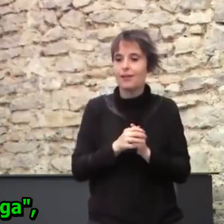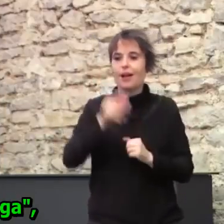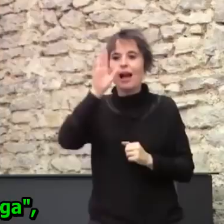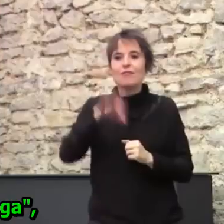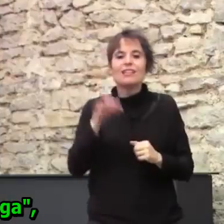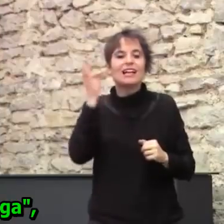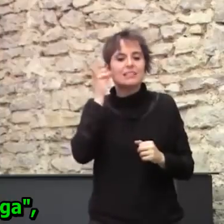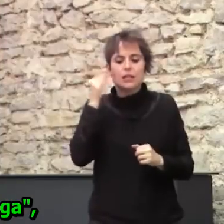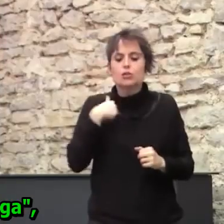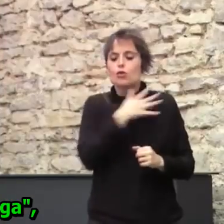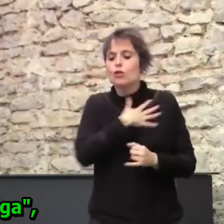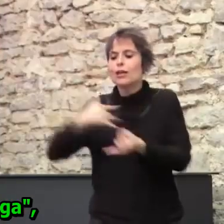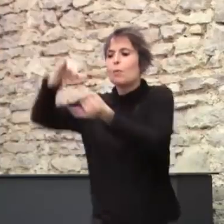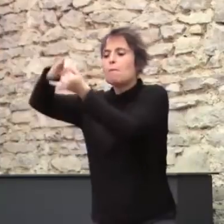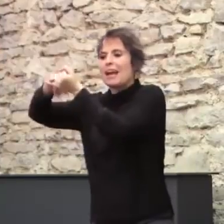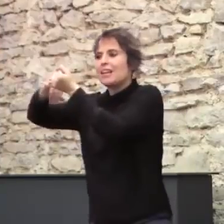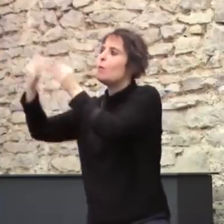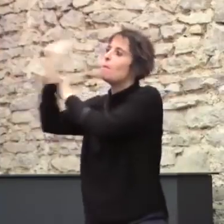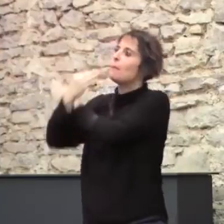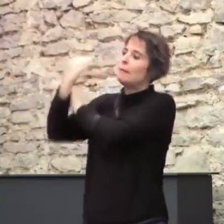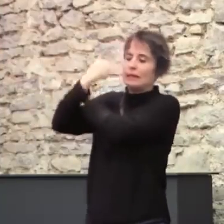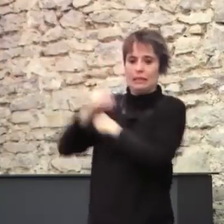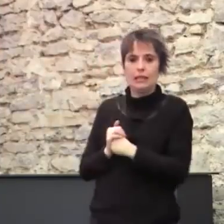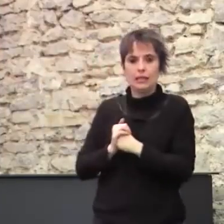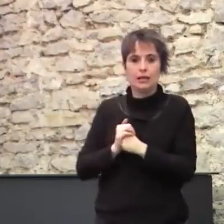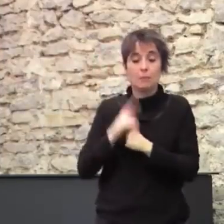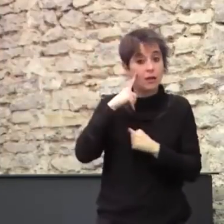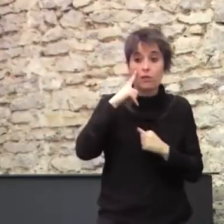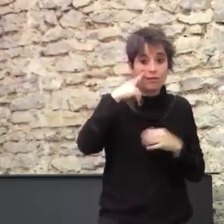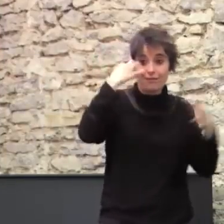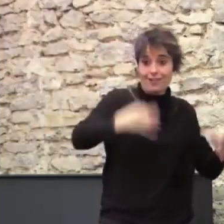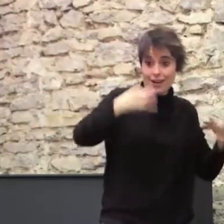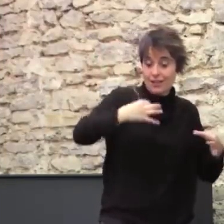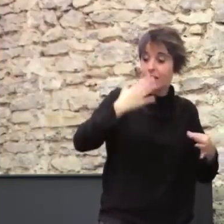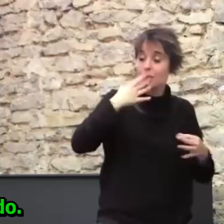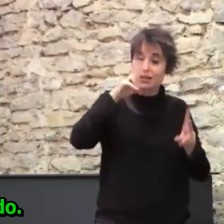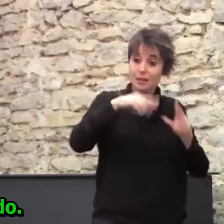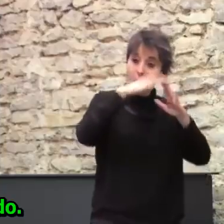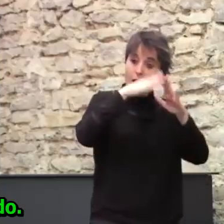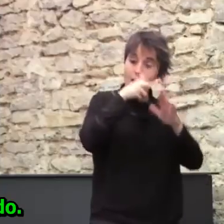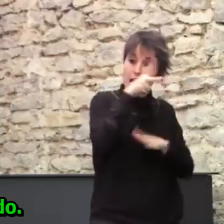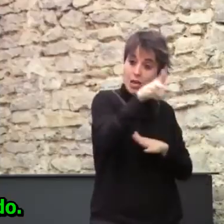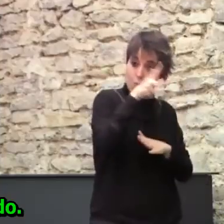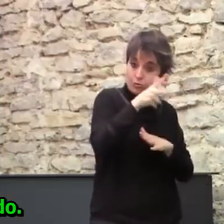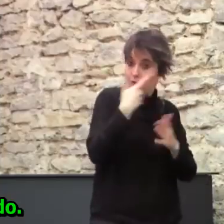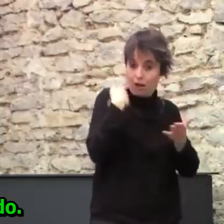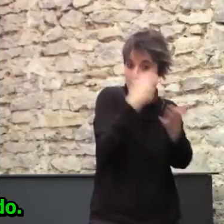dicen, yo quiero un marido que me mantenga, pero la realidad es que para pagar las hipotecas y salir